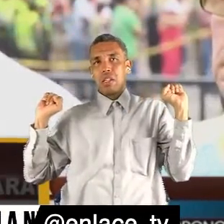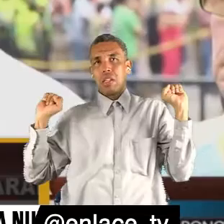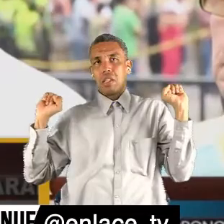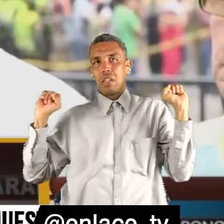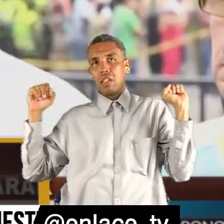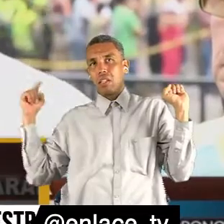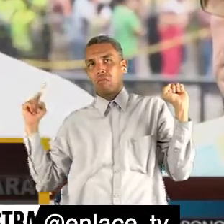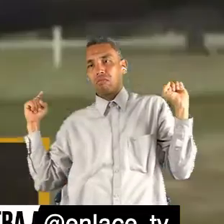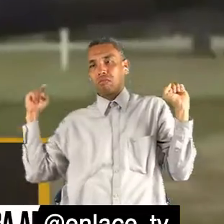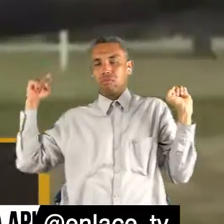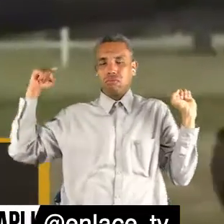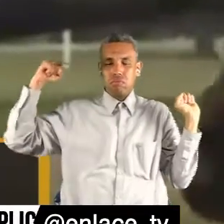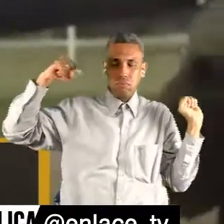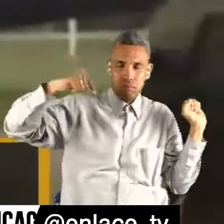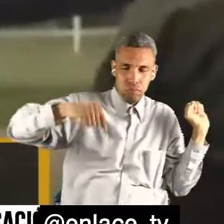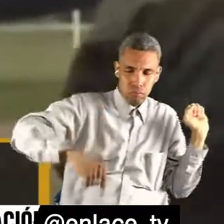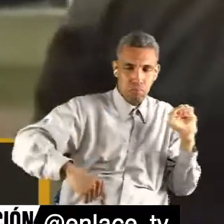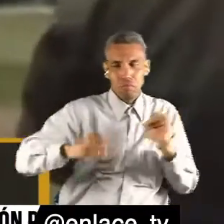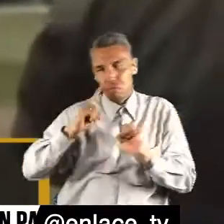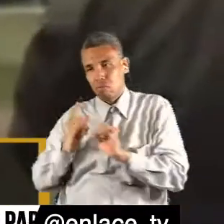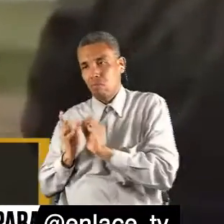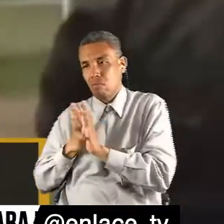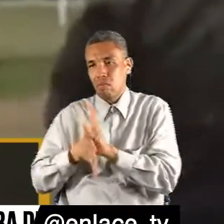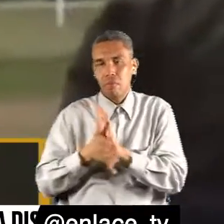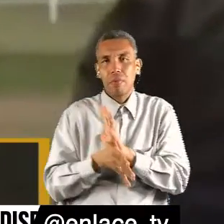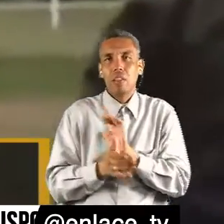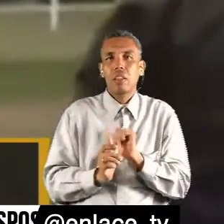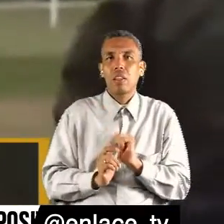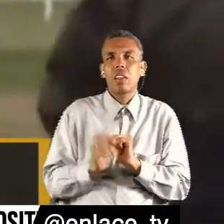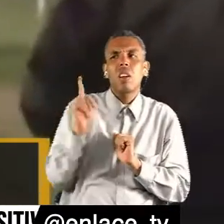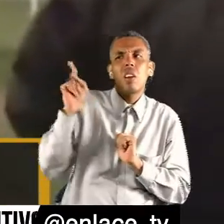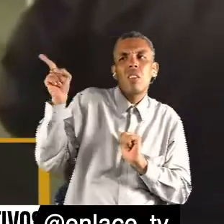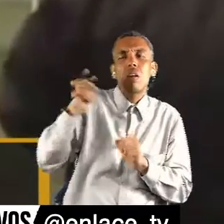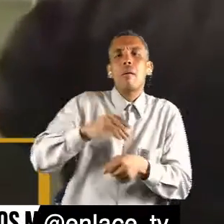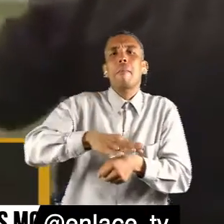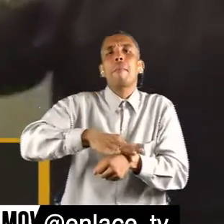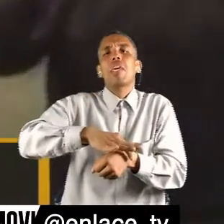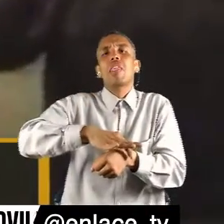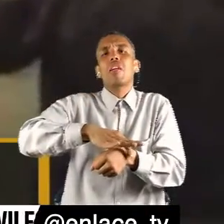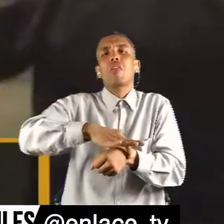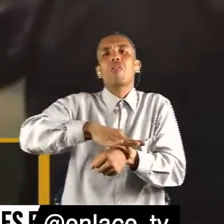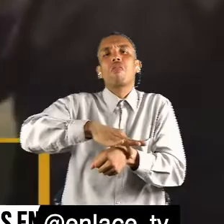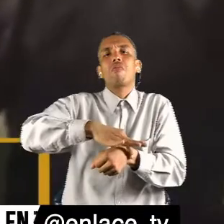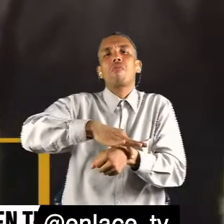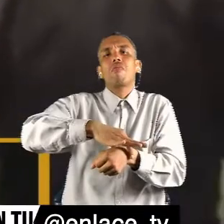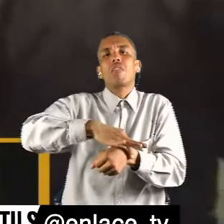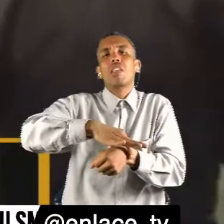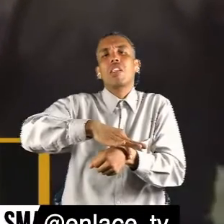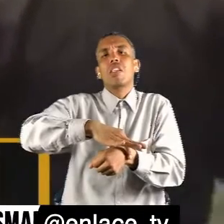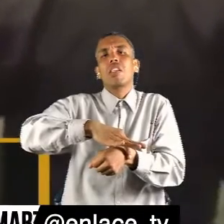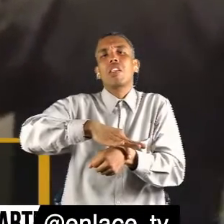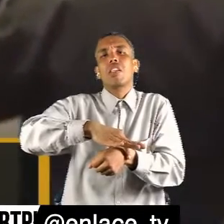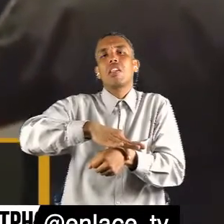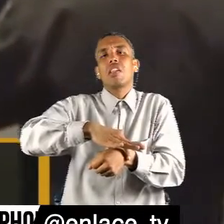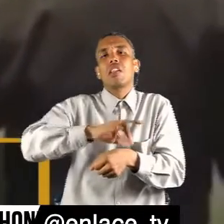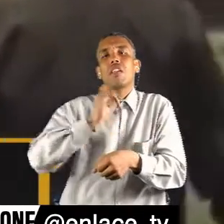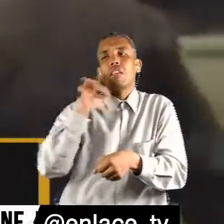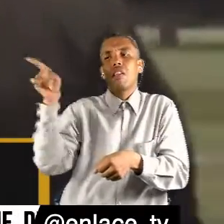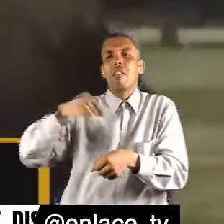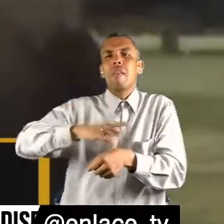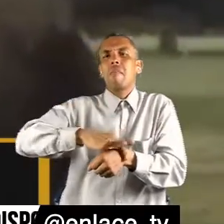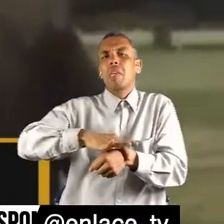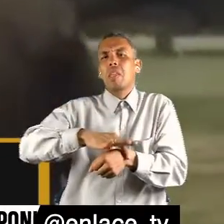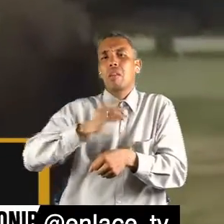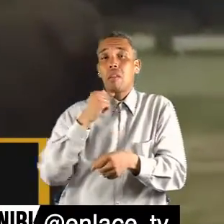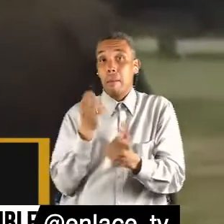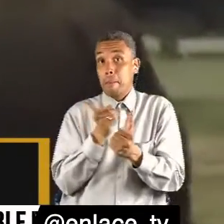estábamos recibiendo una llamada de la cardiovascular donde decía que entregaban el último resultado y decía que habían signos en el tallo cerebral. Entonces